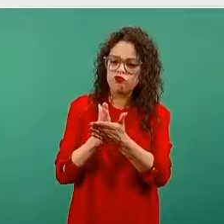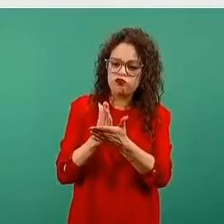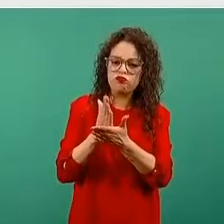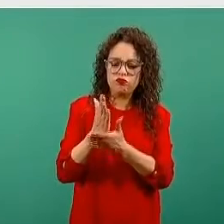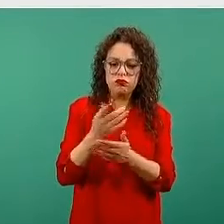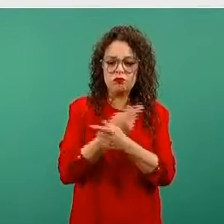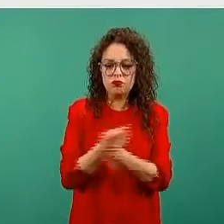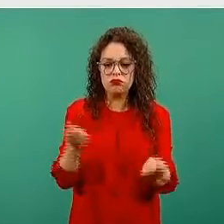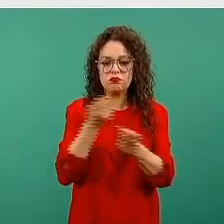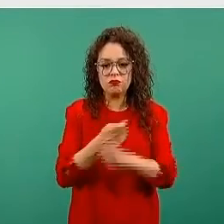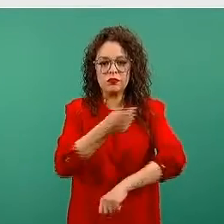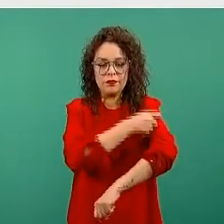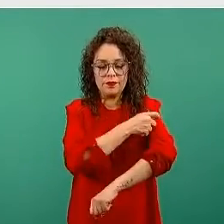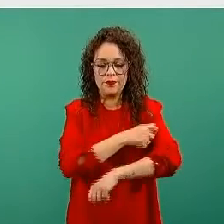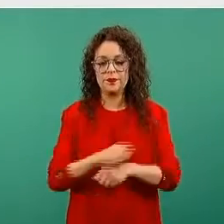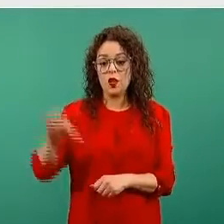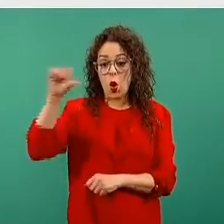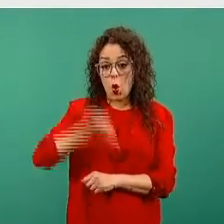Hoy tuvimos